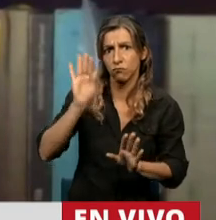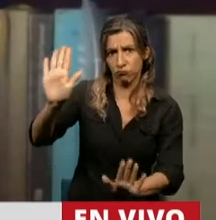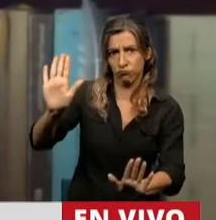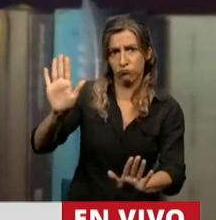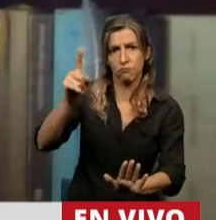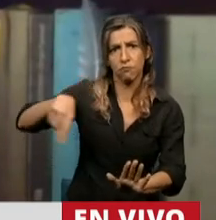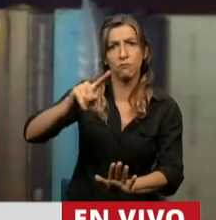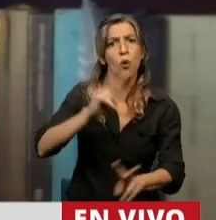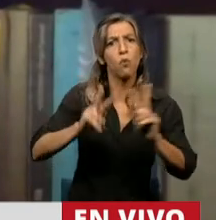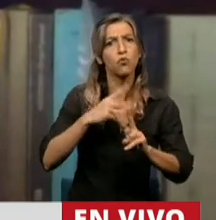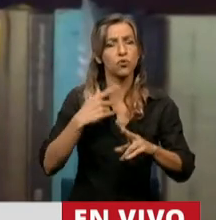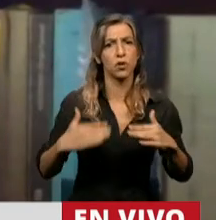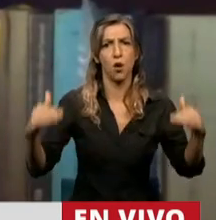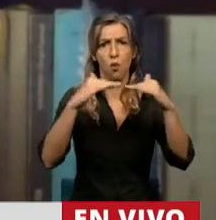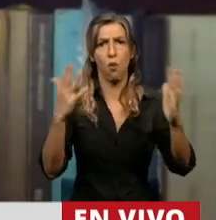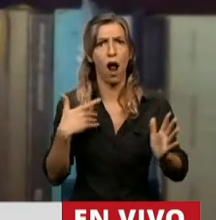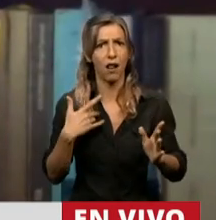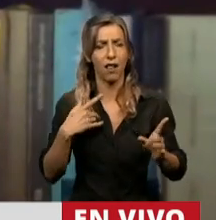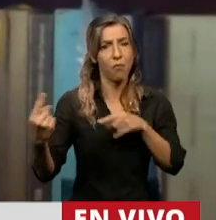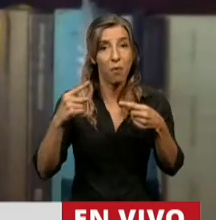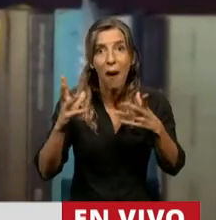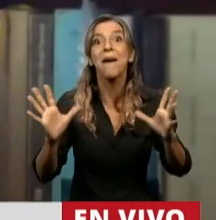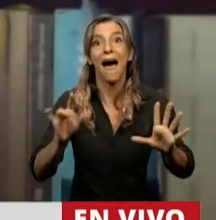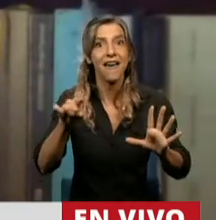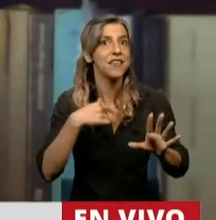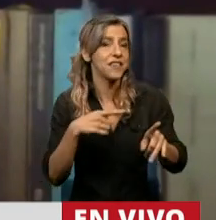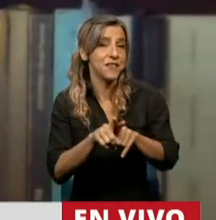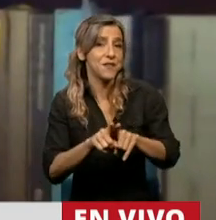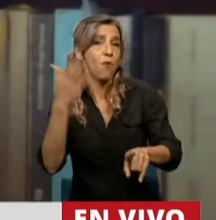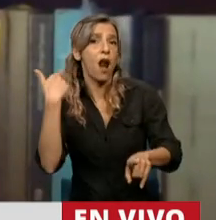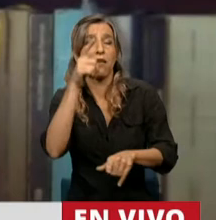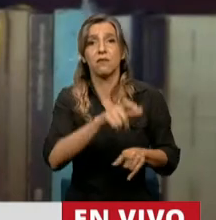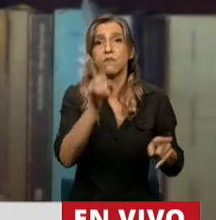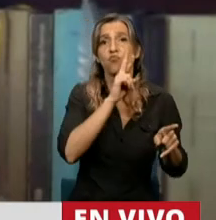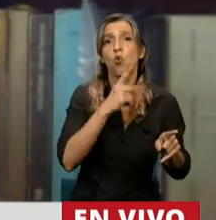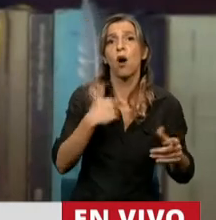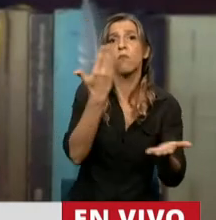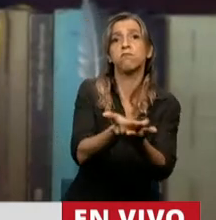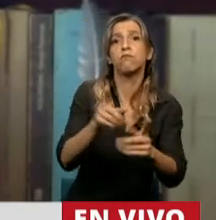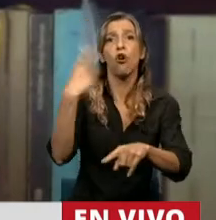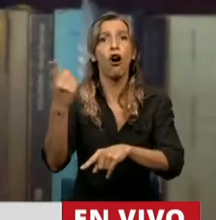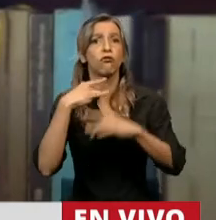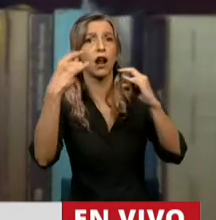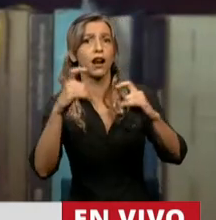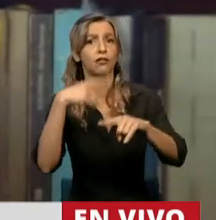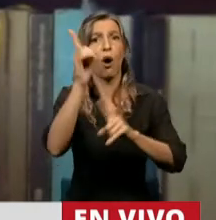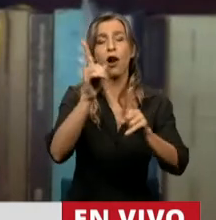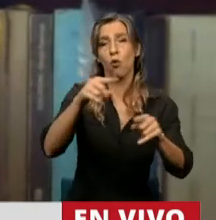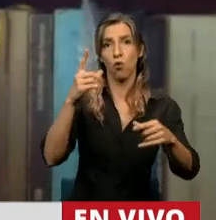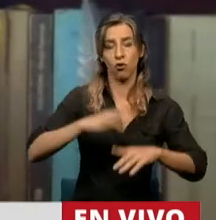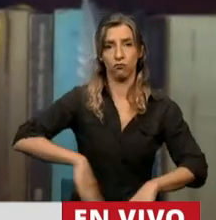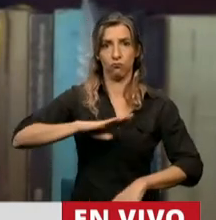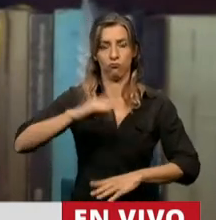paridad porque una noche a la arrebatada una lo planteó, la otra lo gritó, algunos se fueron, pero tenemos